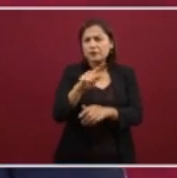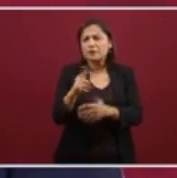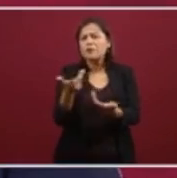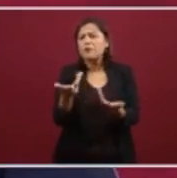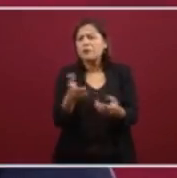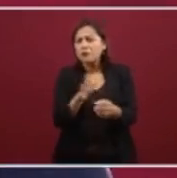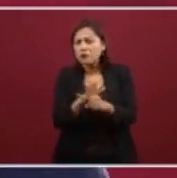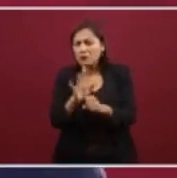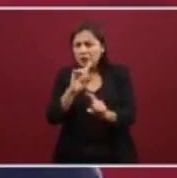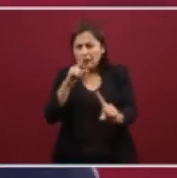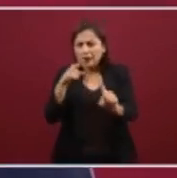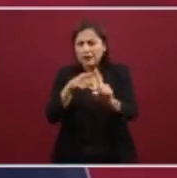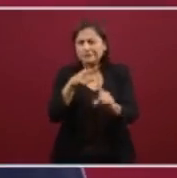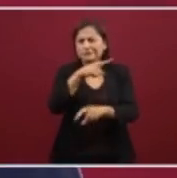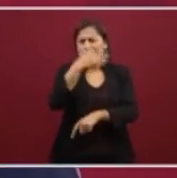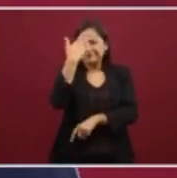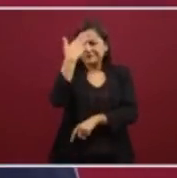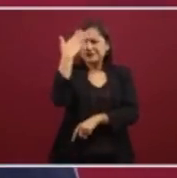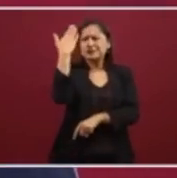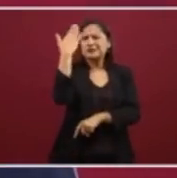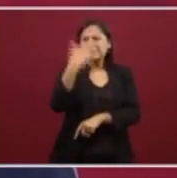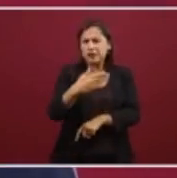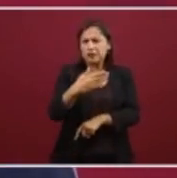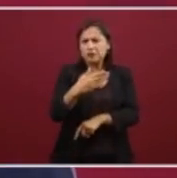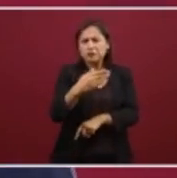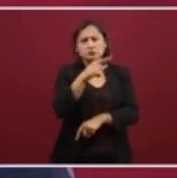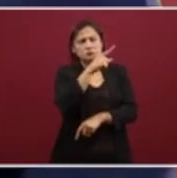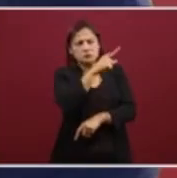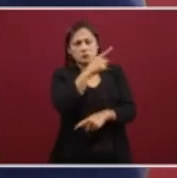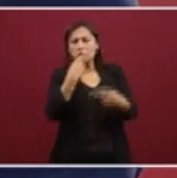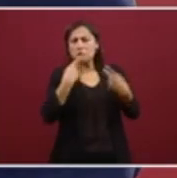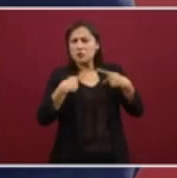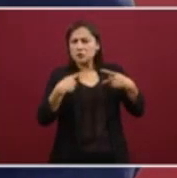y sobre todo de gente honesta,